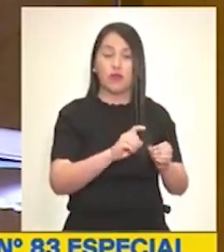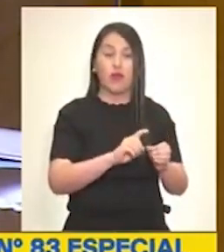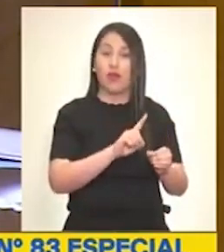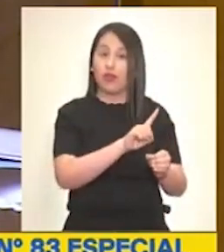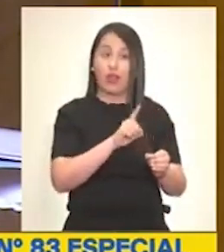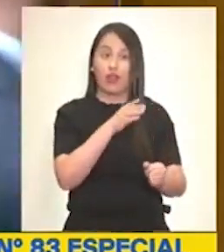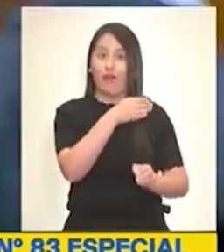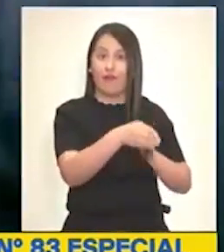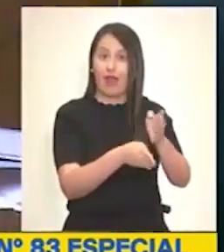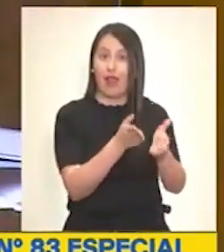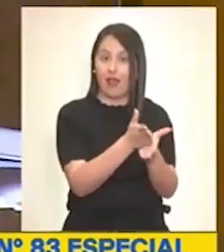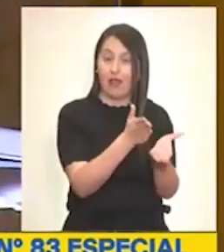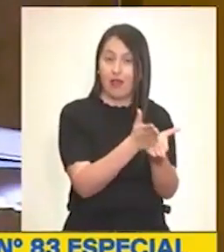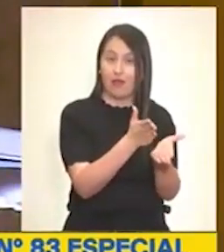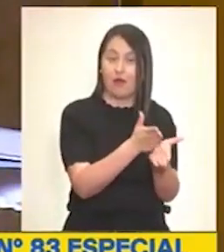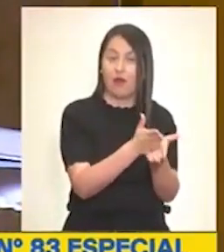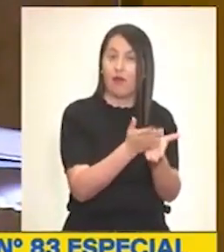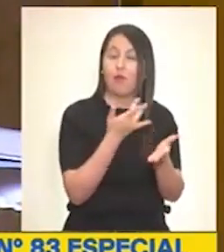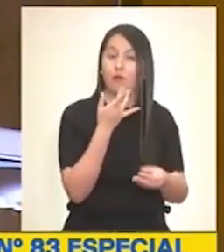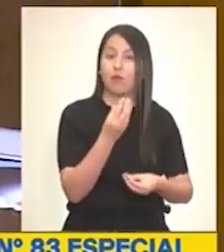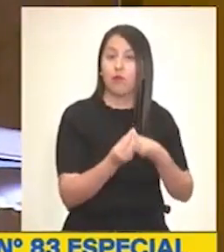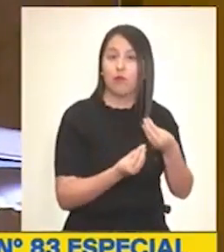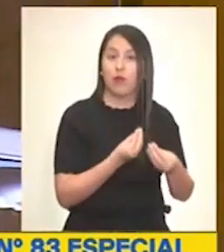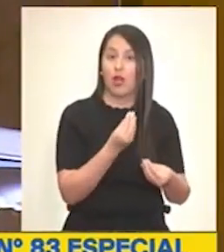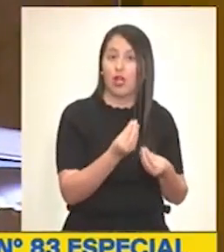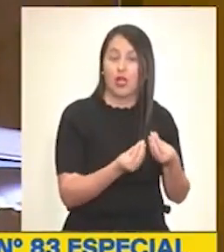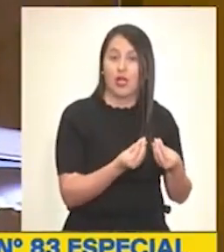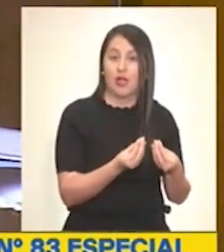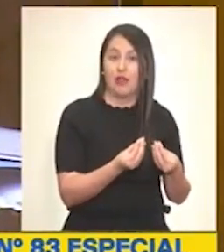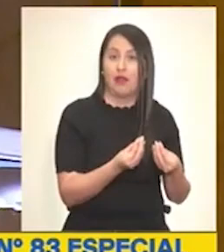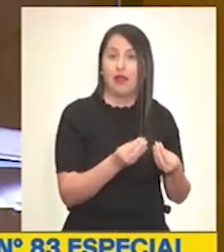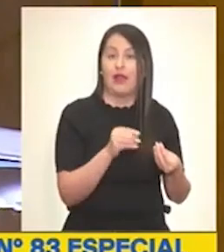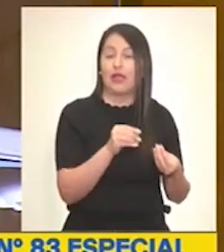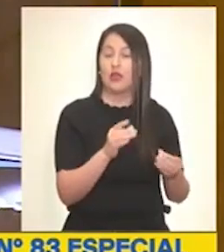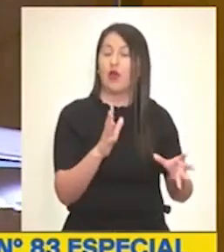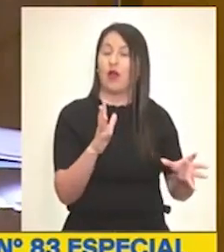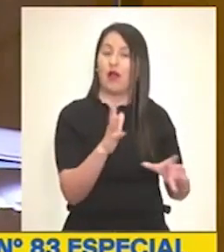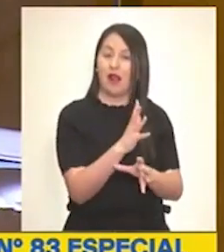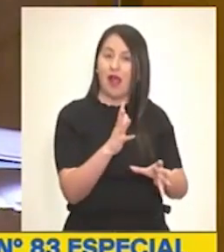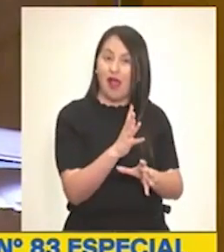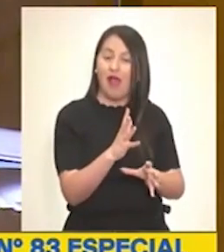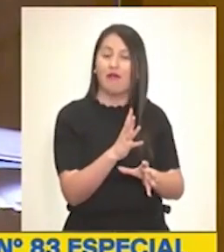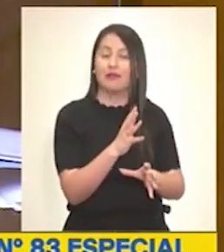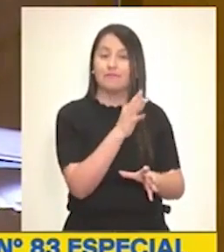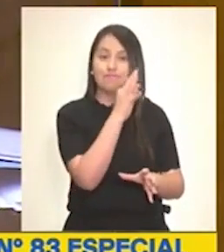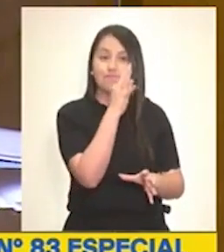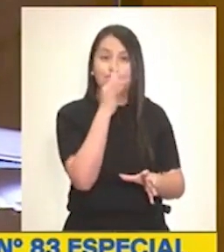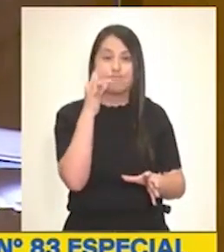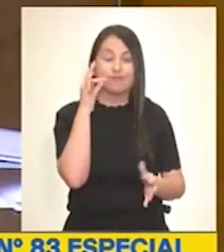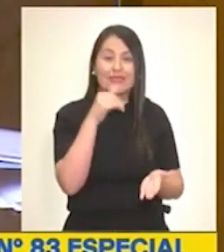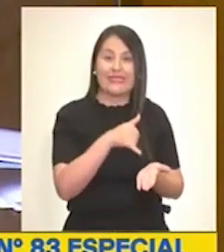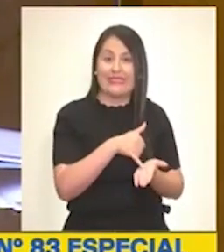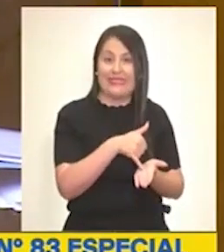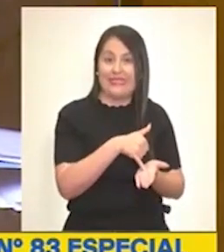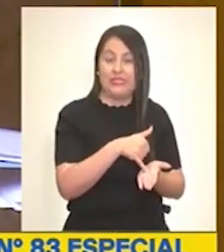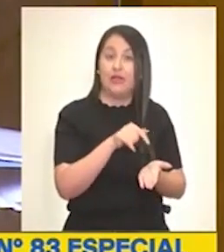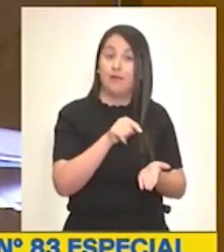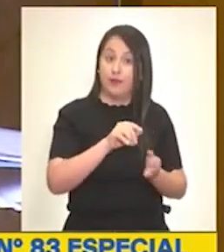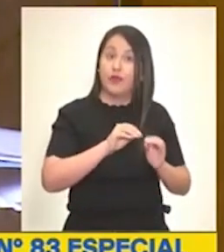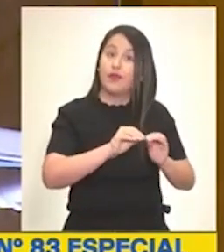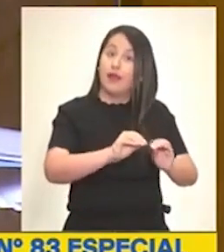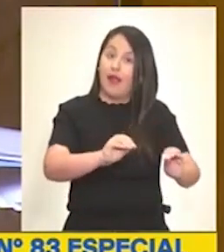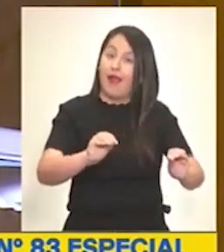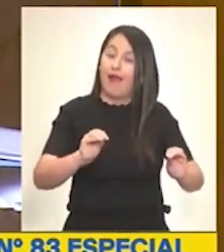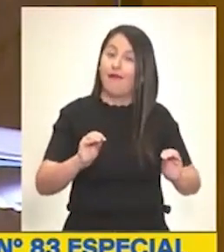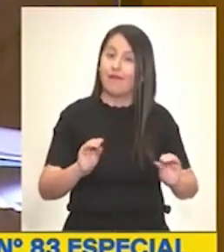frente a una devastadora y silenciosa crisis y hace una dura advertencia por los efectos